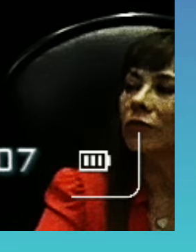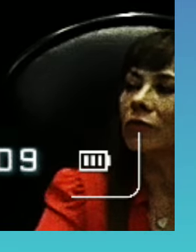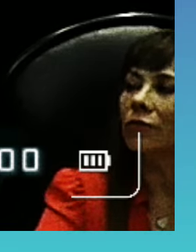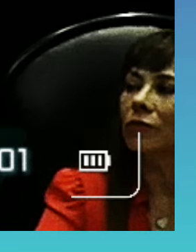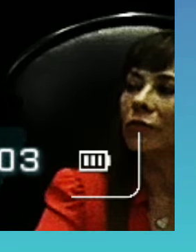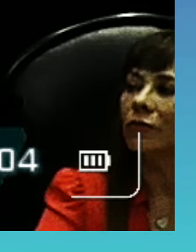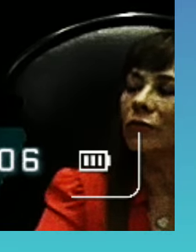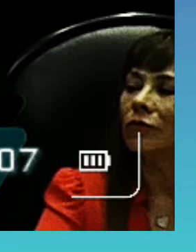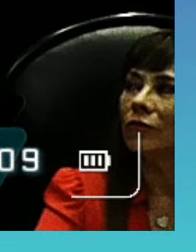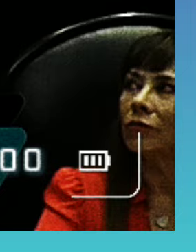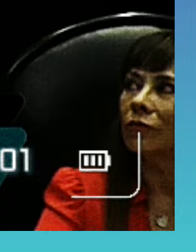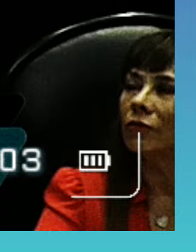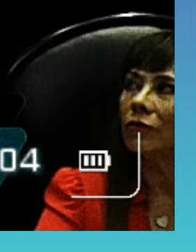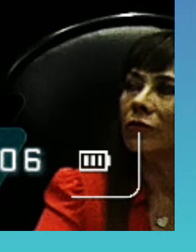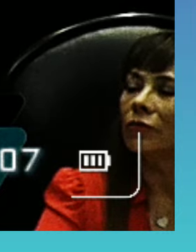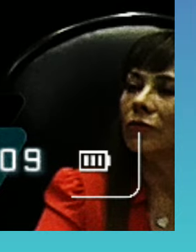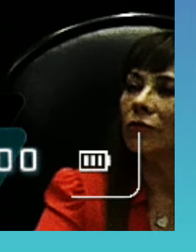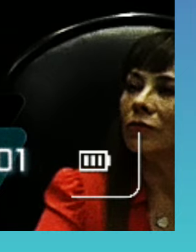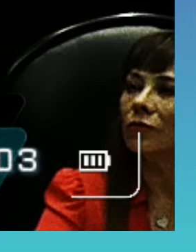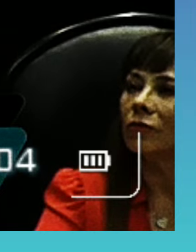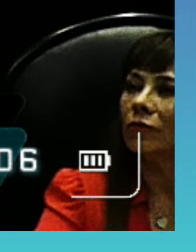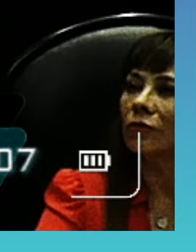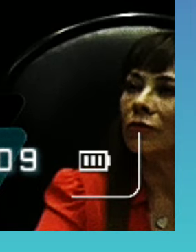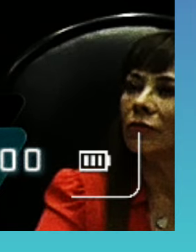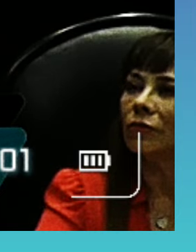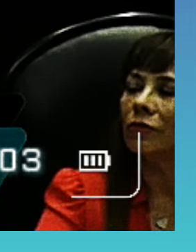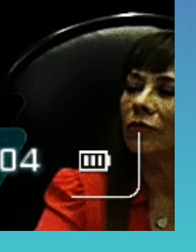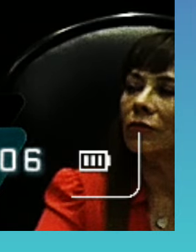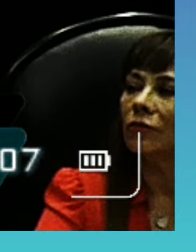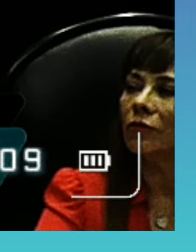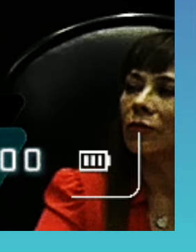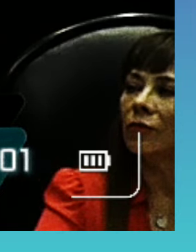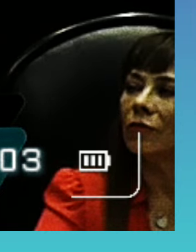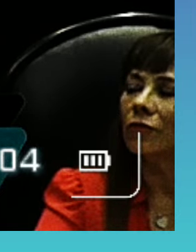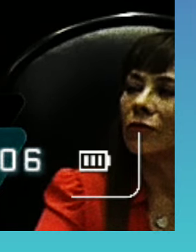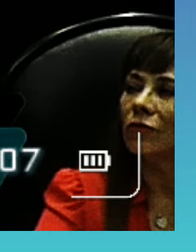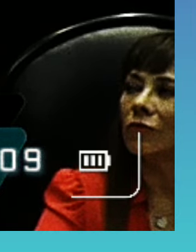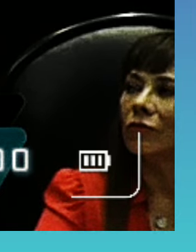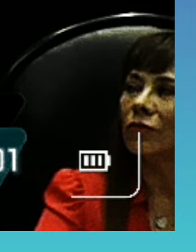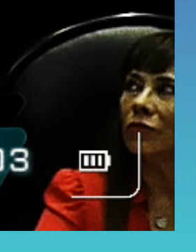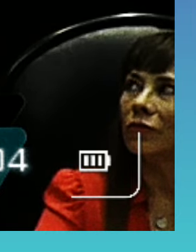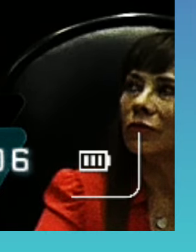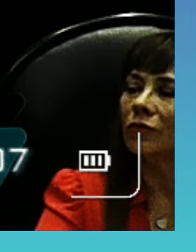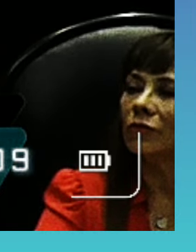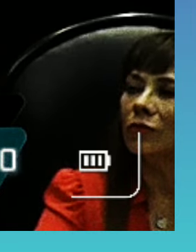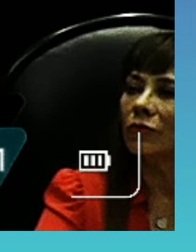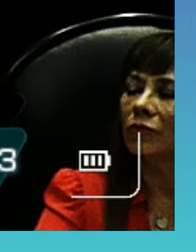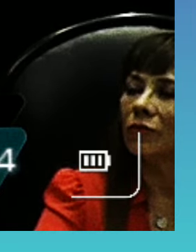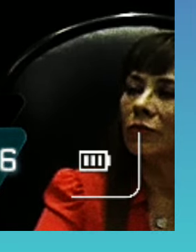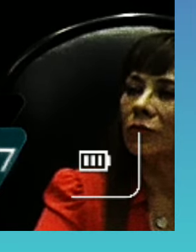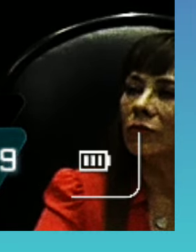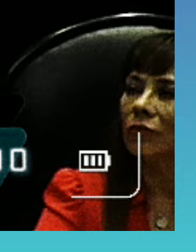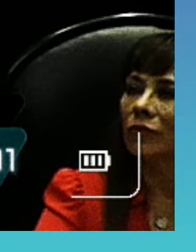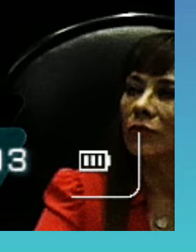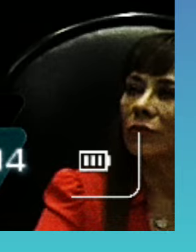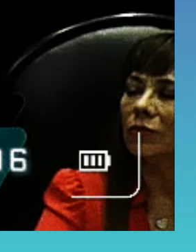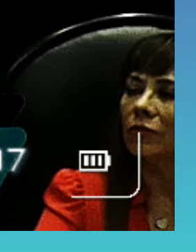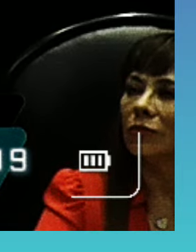constitucionales no pueden ser sometidos a un análisis de